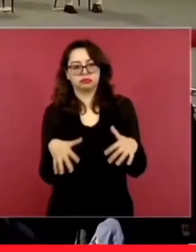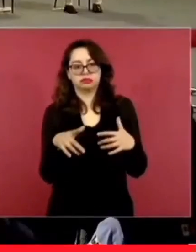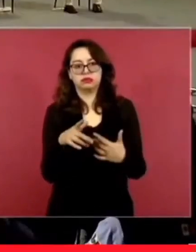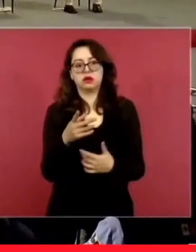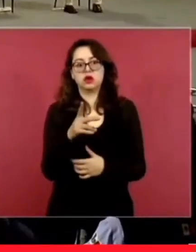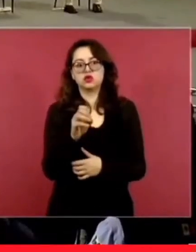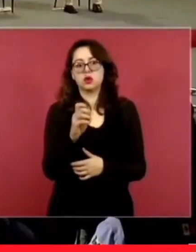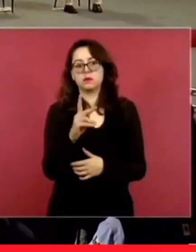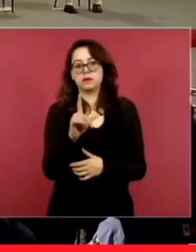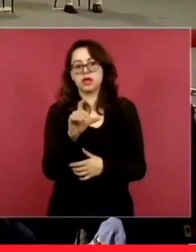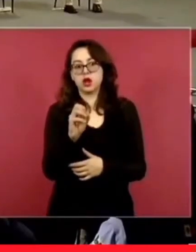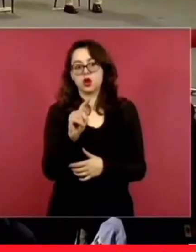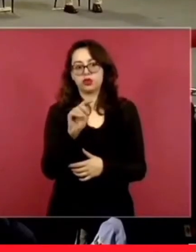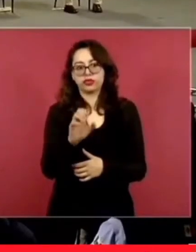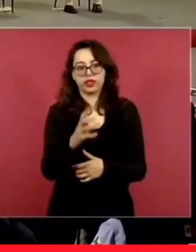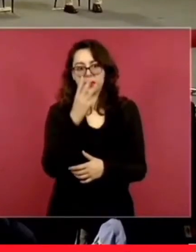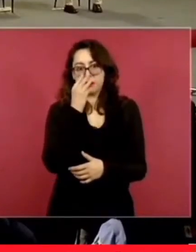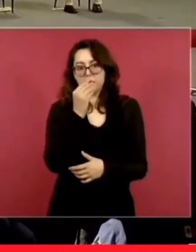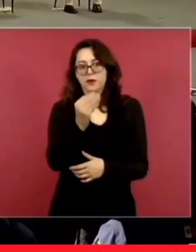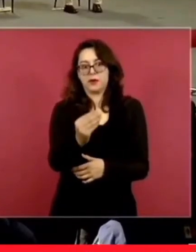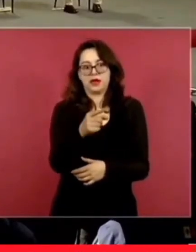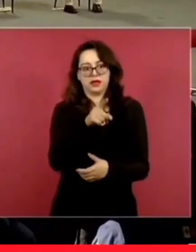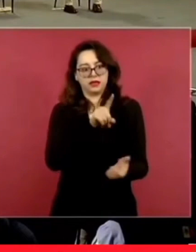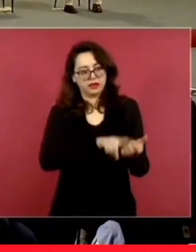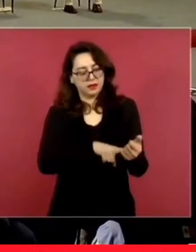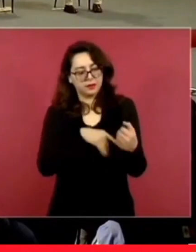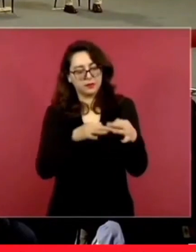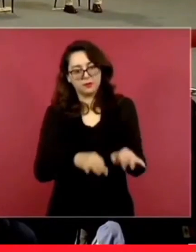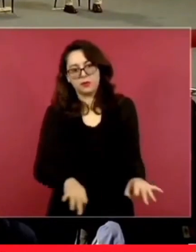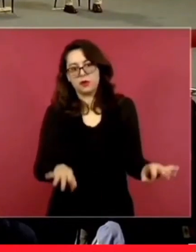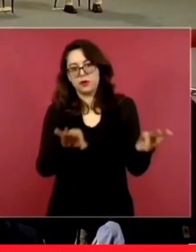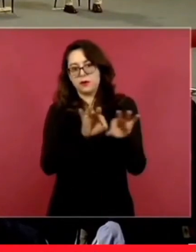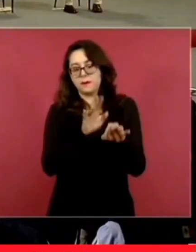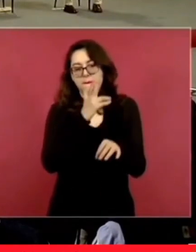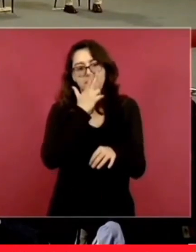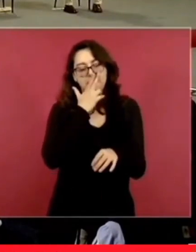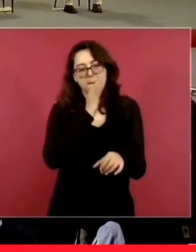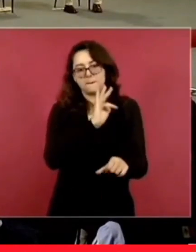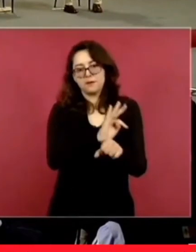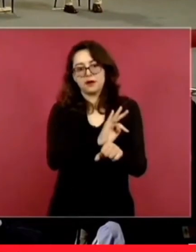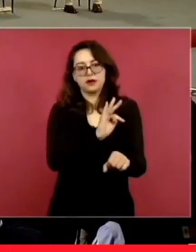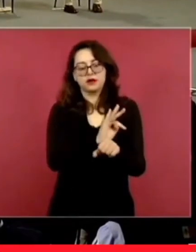importante por las especies que están ahí. La siguiente.